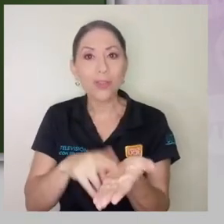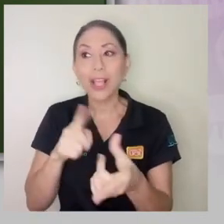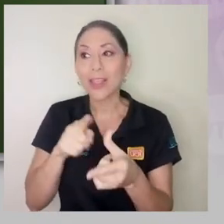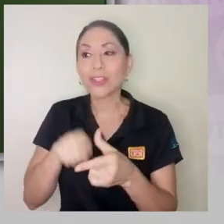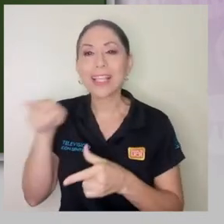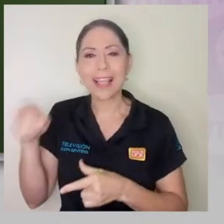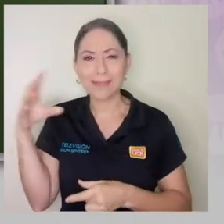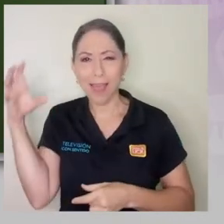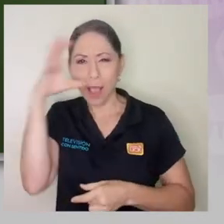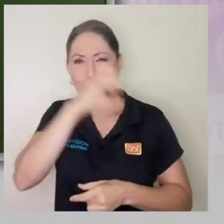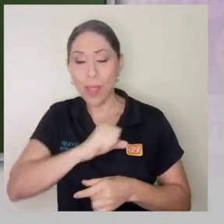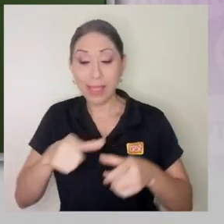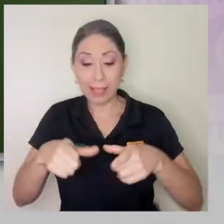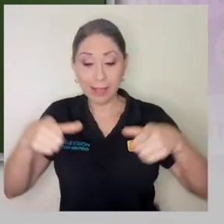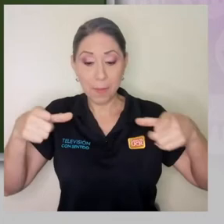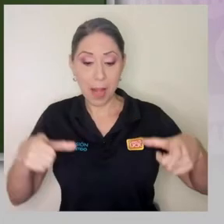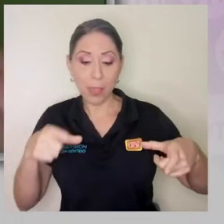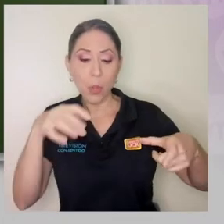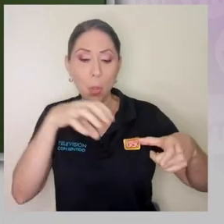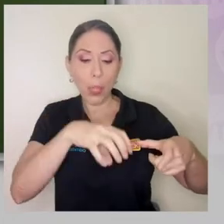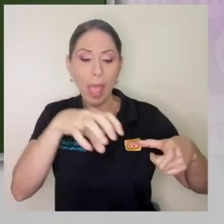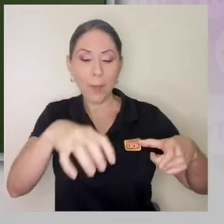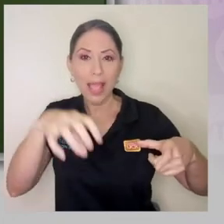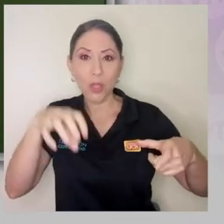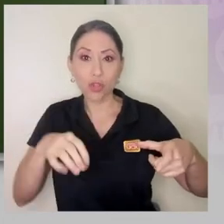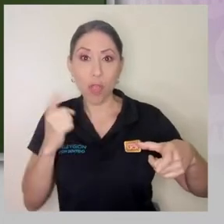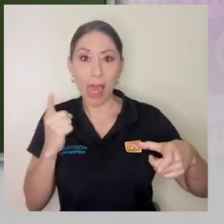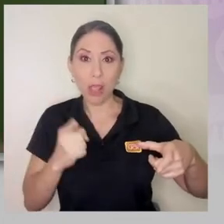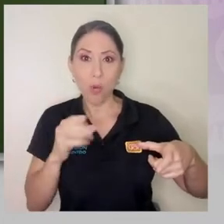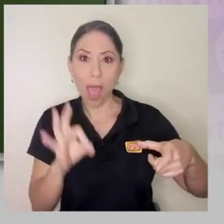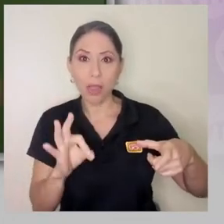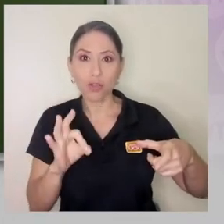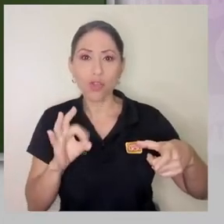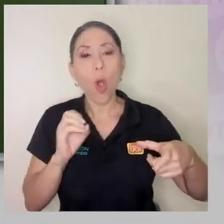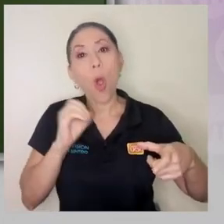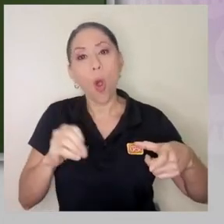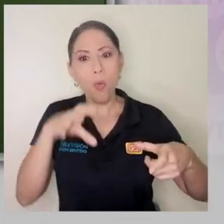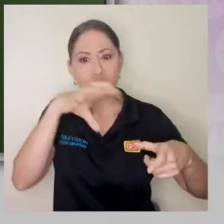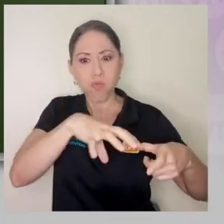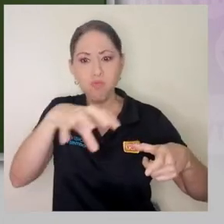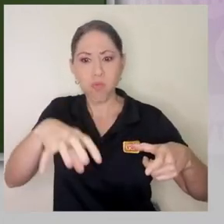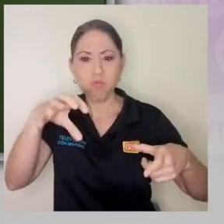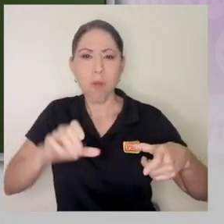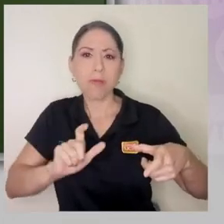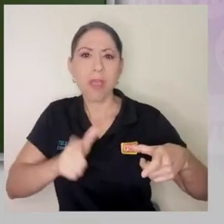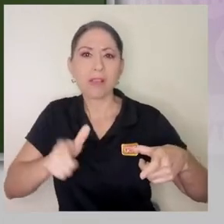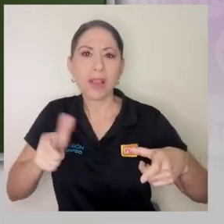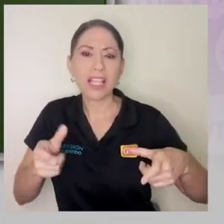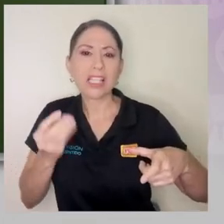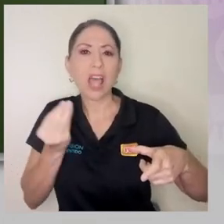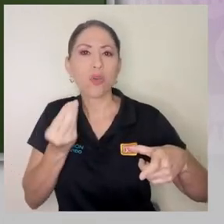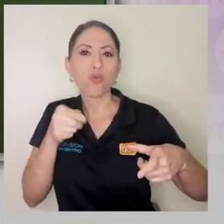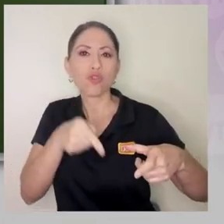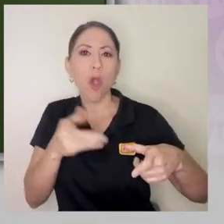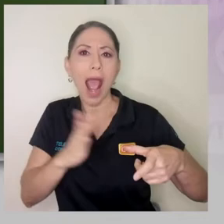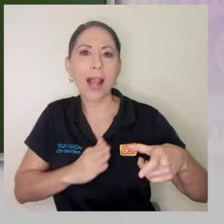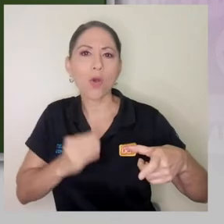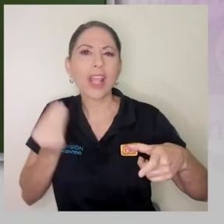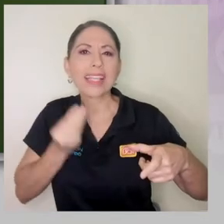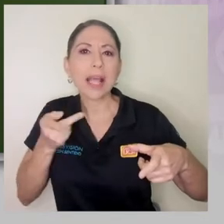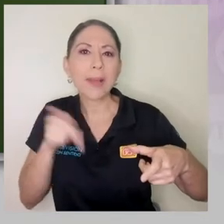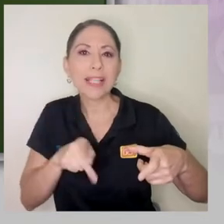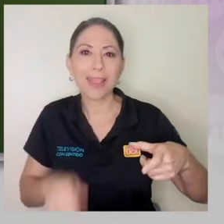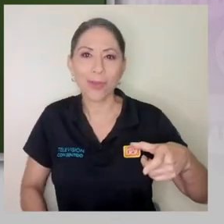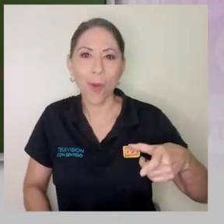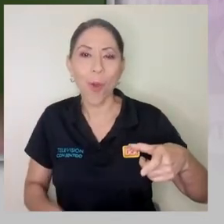porción están adecuados o si se está desperdiciando mucho, mucho de un alimento X, qué es lo que está pasando. O como les decía anteriormente,